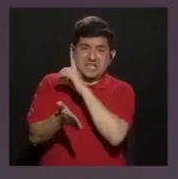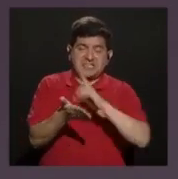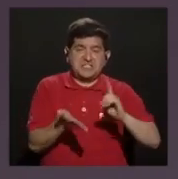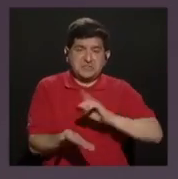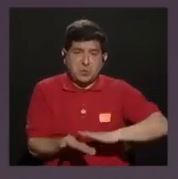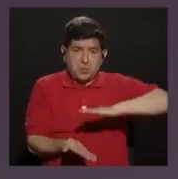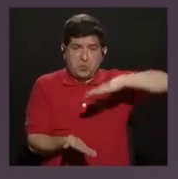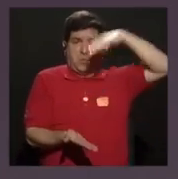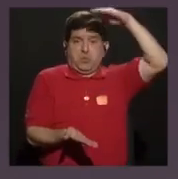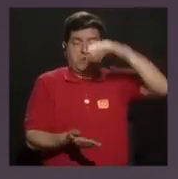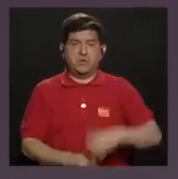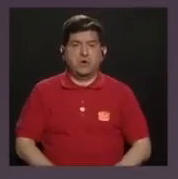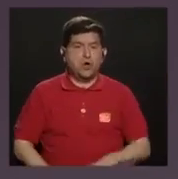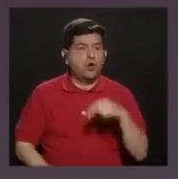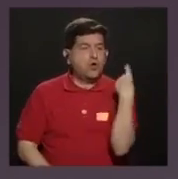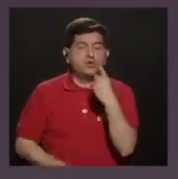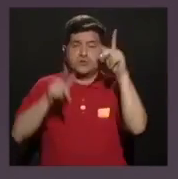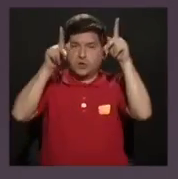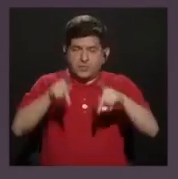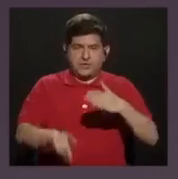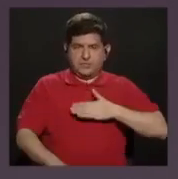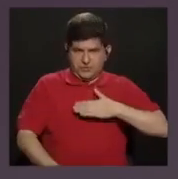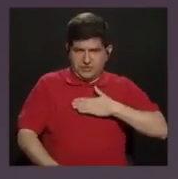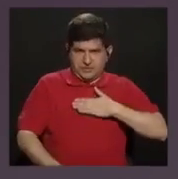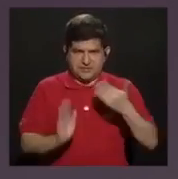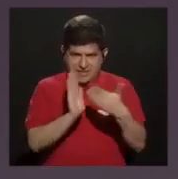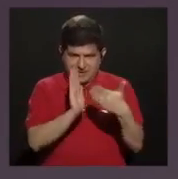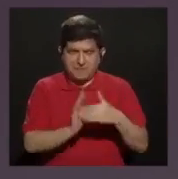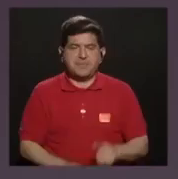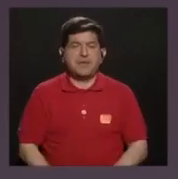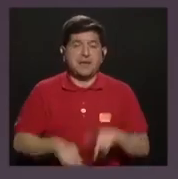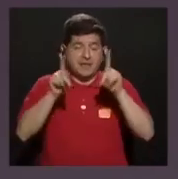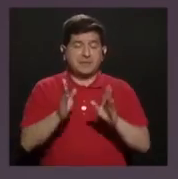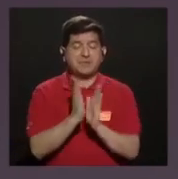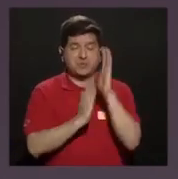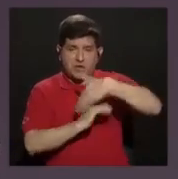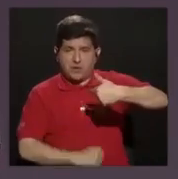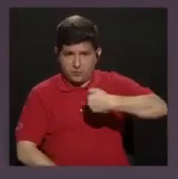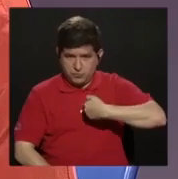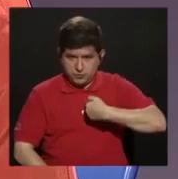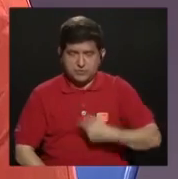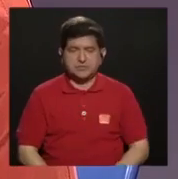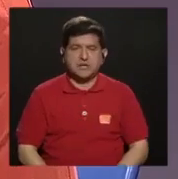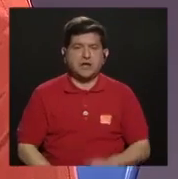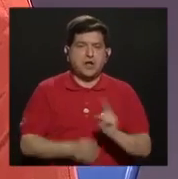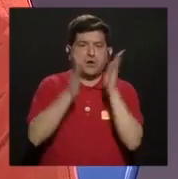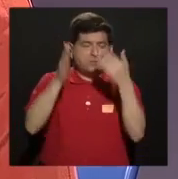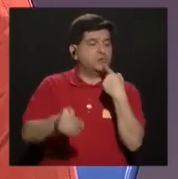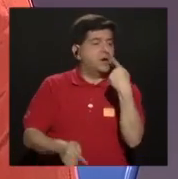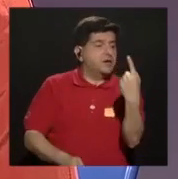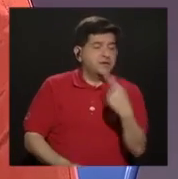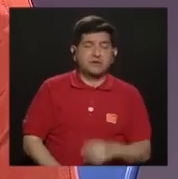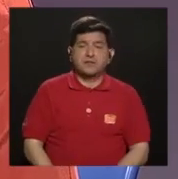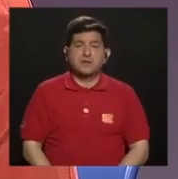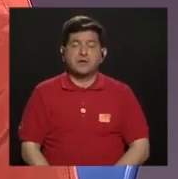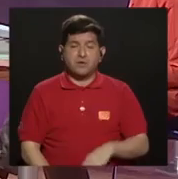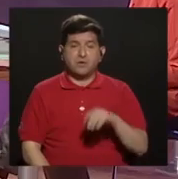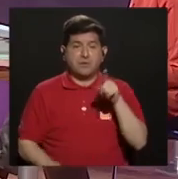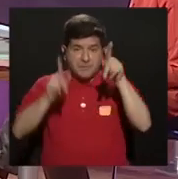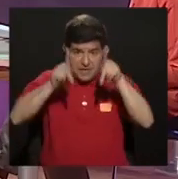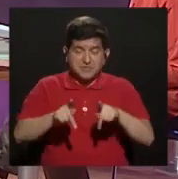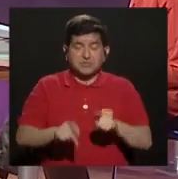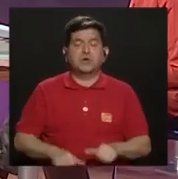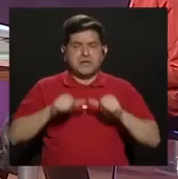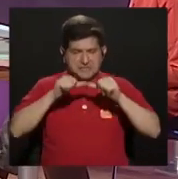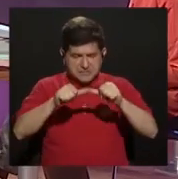aumentan, porque entonces ya no es solo la gente que me manda ahí, es el cliente que abusa de mí, es cuando el cliente abusa y yo le digo al policía y el policía vuelve a abusar.